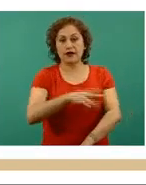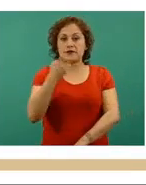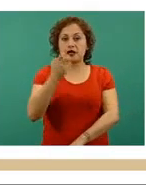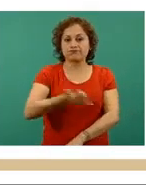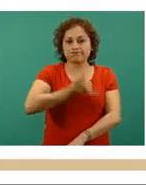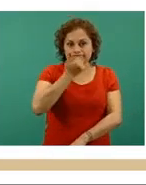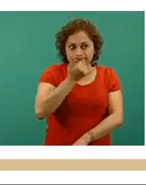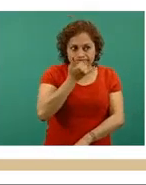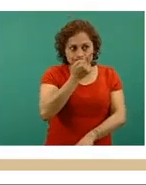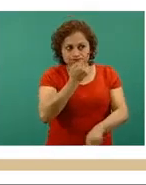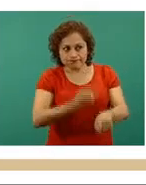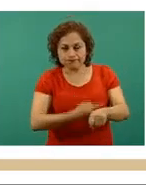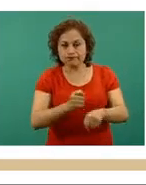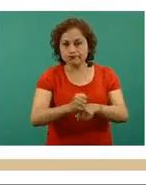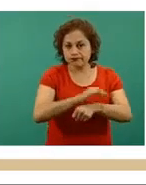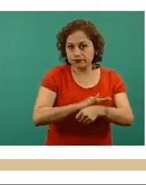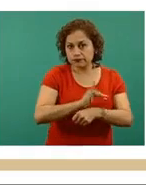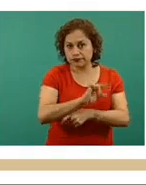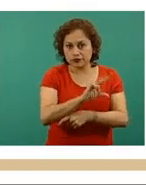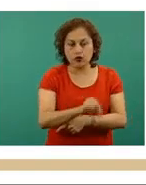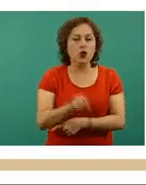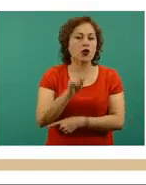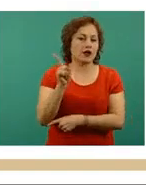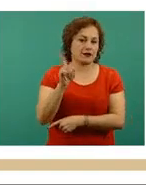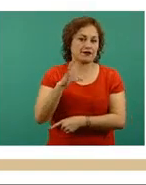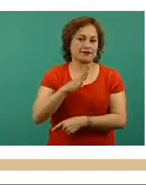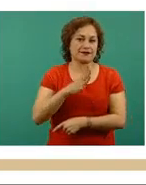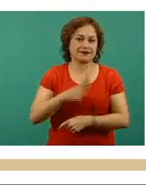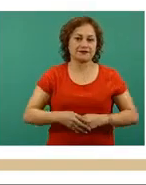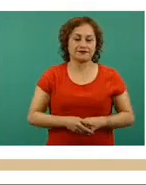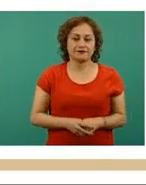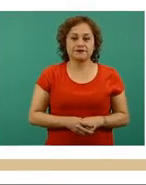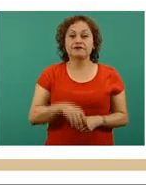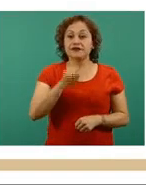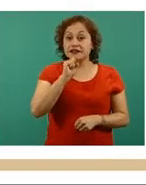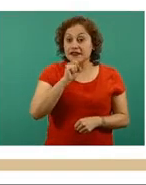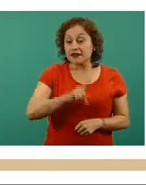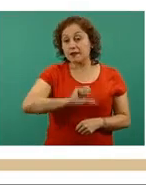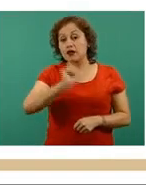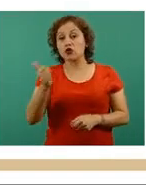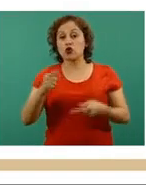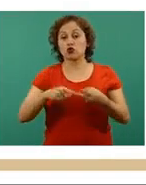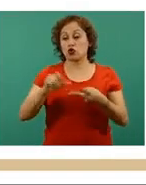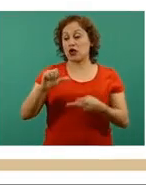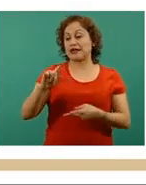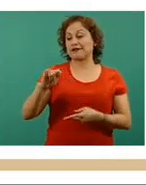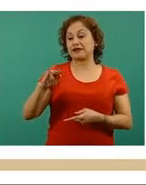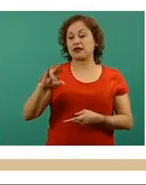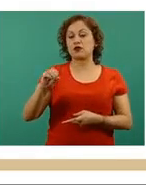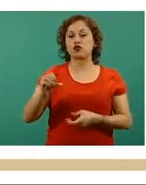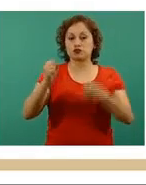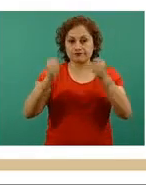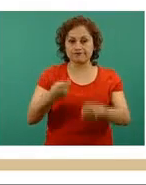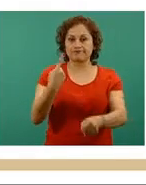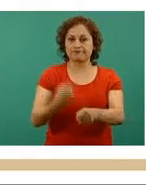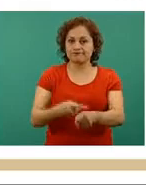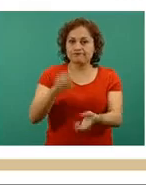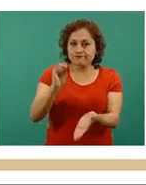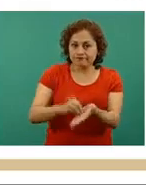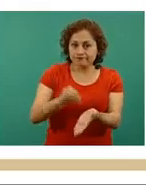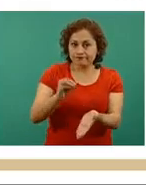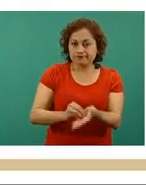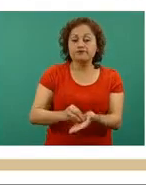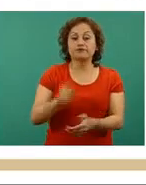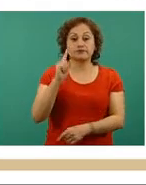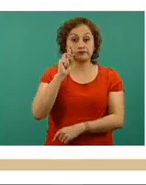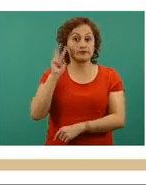estimados y también pues tenemos la parte de los casos activos. En la línea azul se encuentran